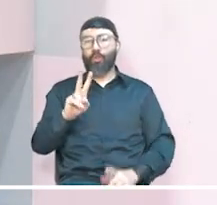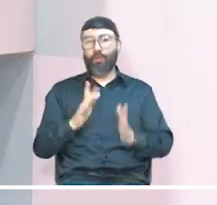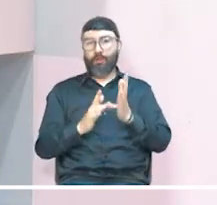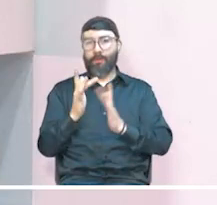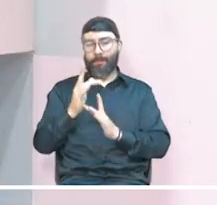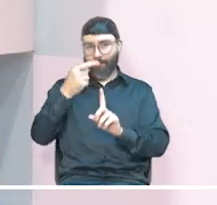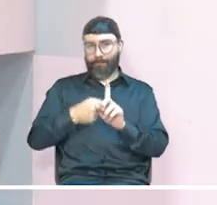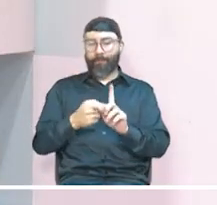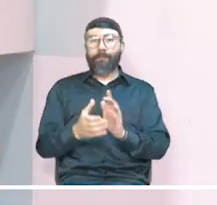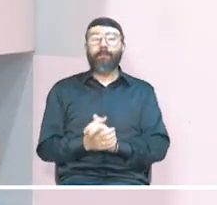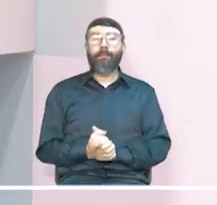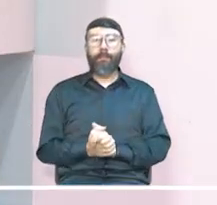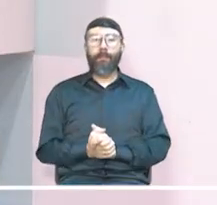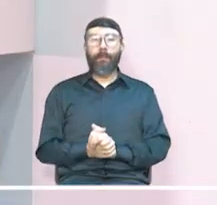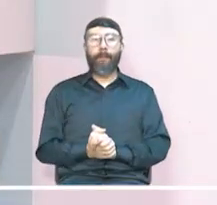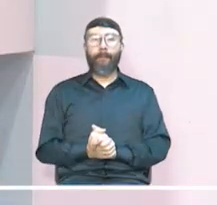Bueno,